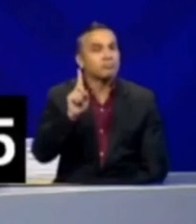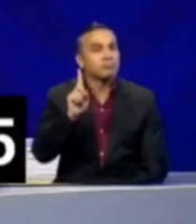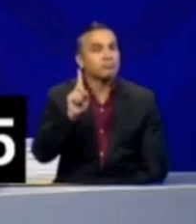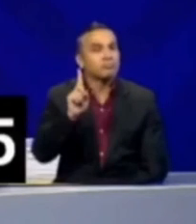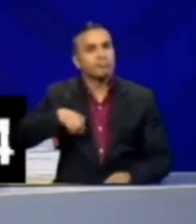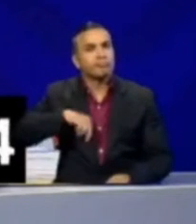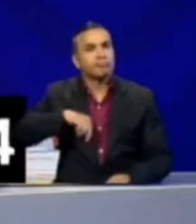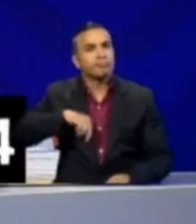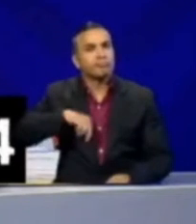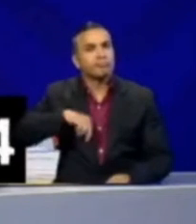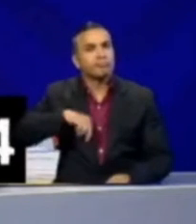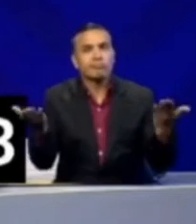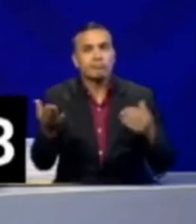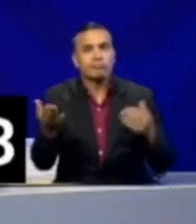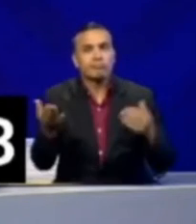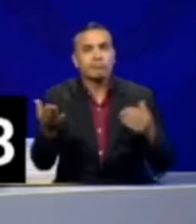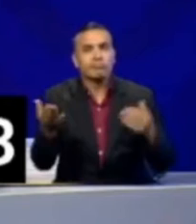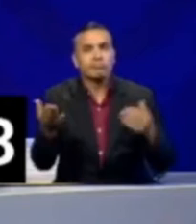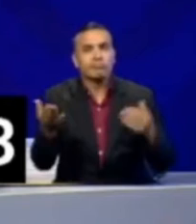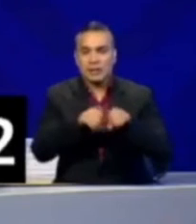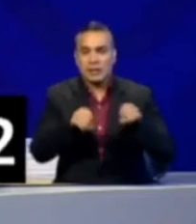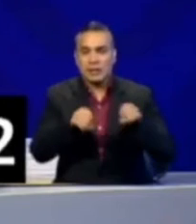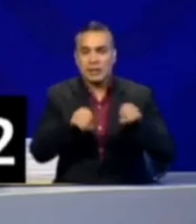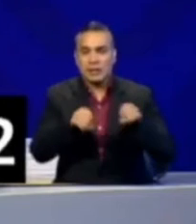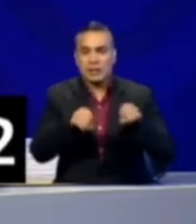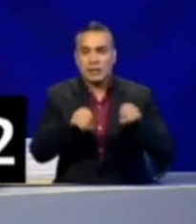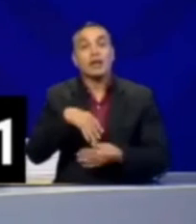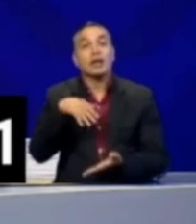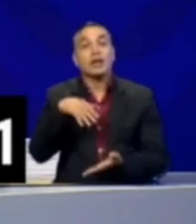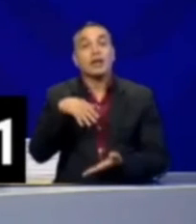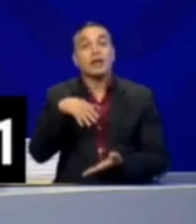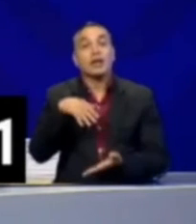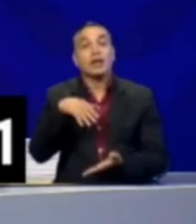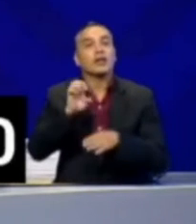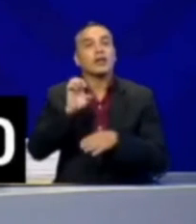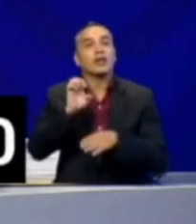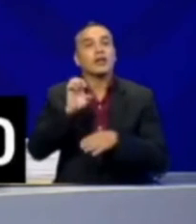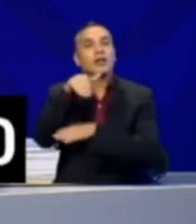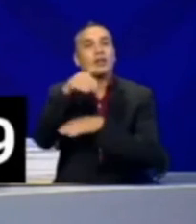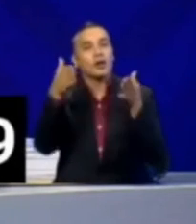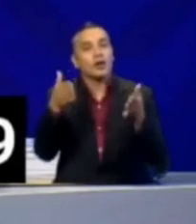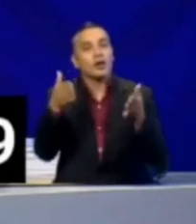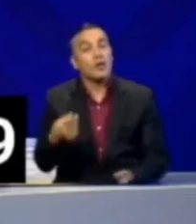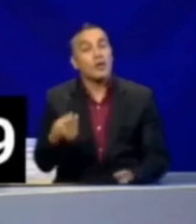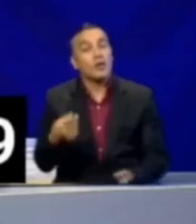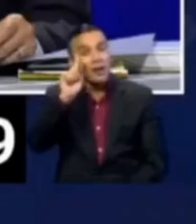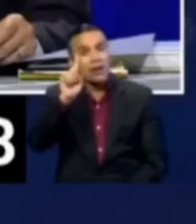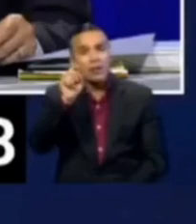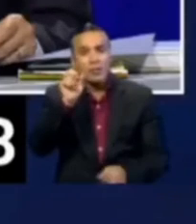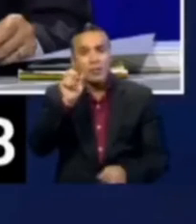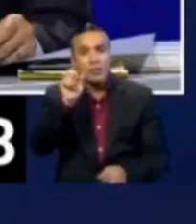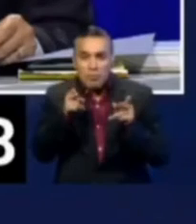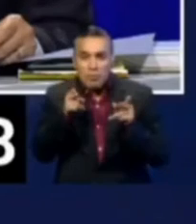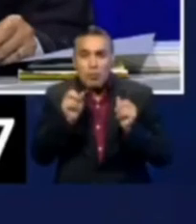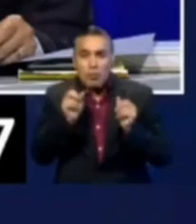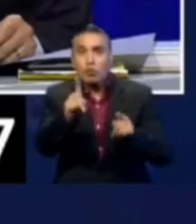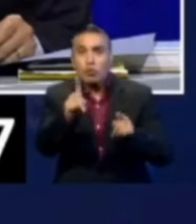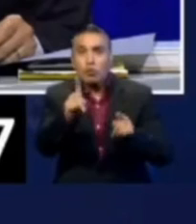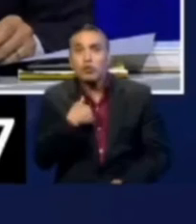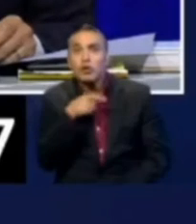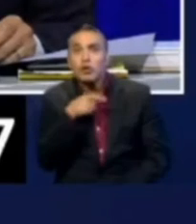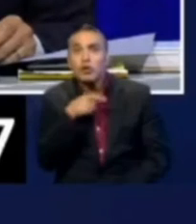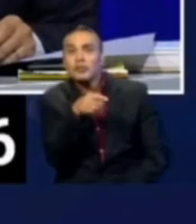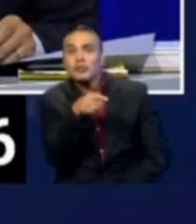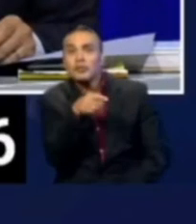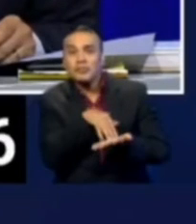otorgar, como ya lo dije, más becas a los estudiantes ecuatorianos para que tengan la misma oportunidad que tú tuviste